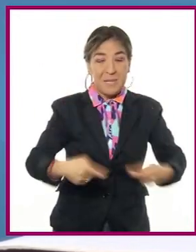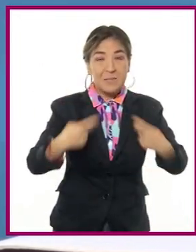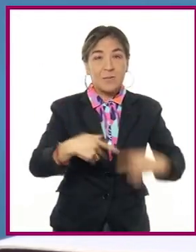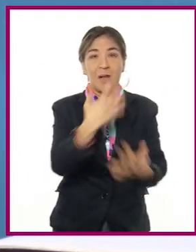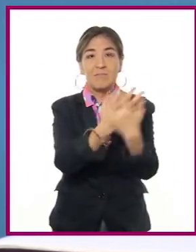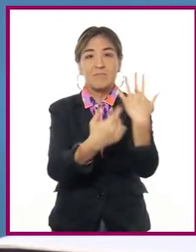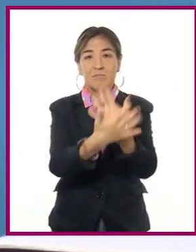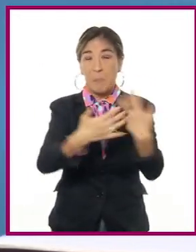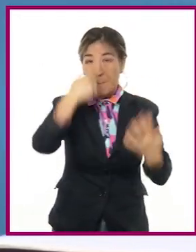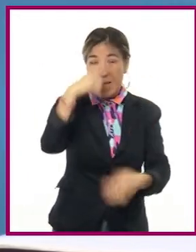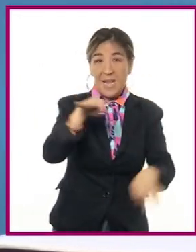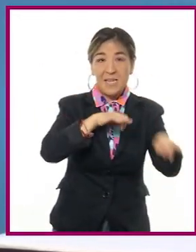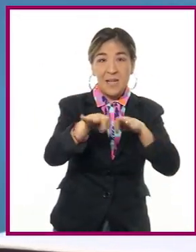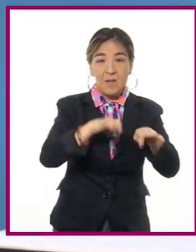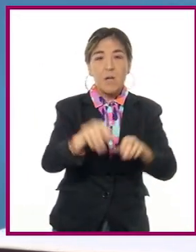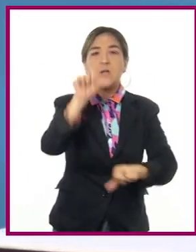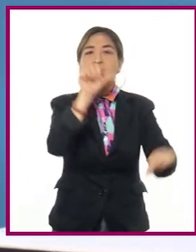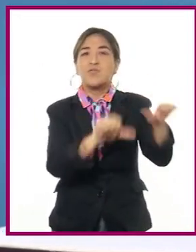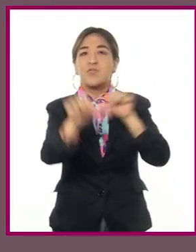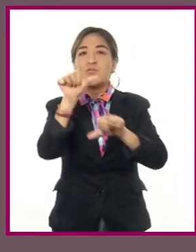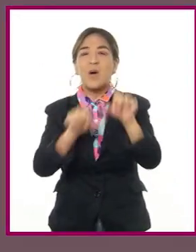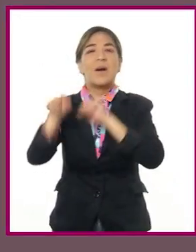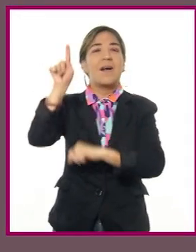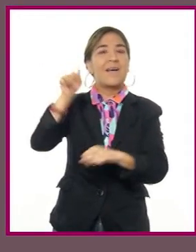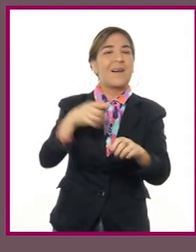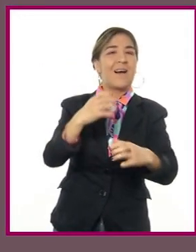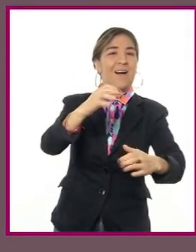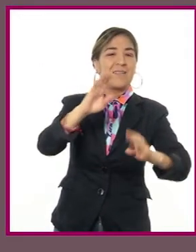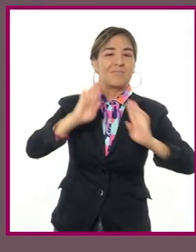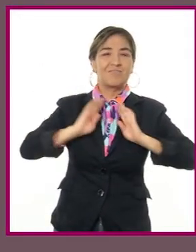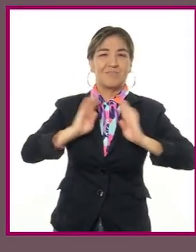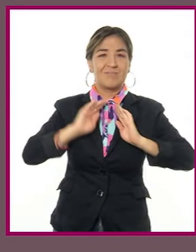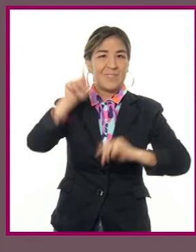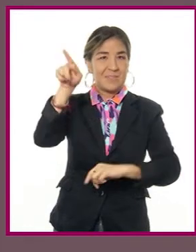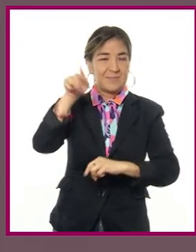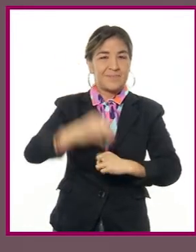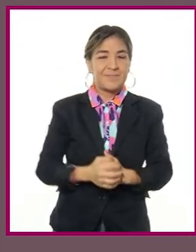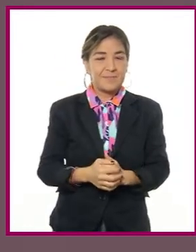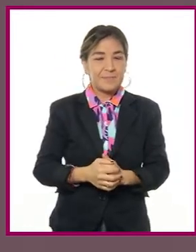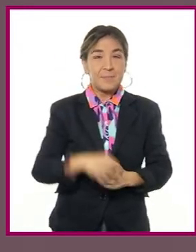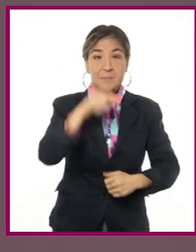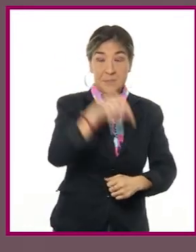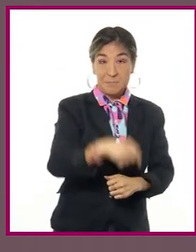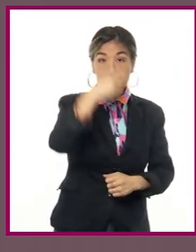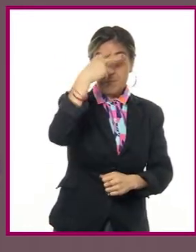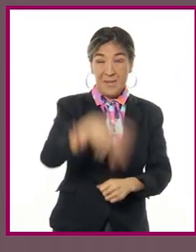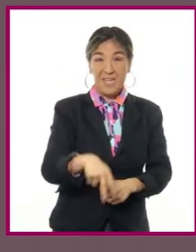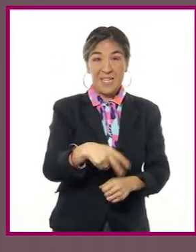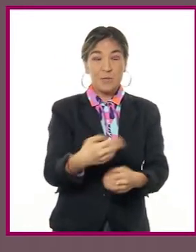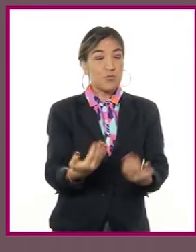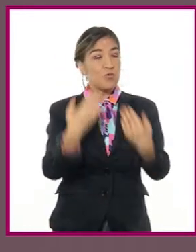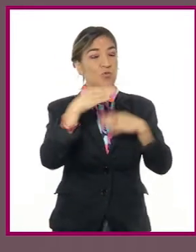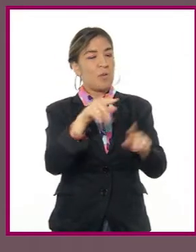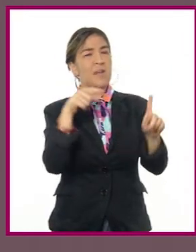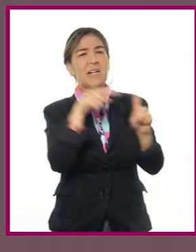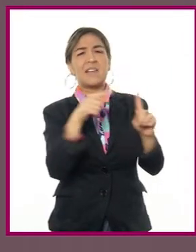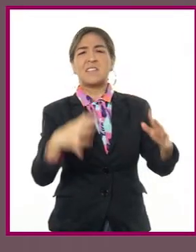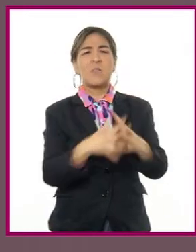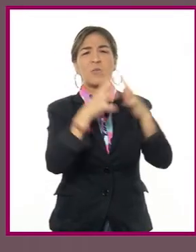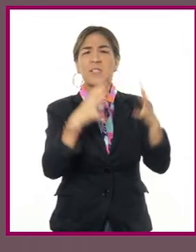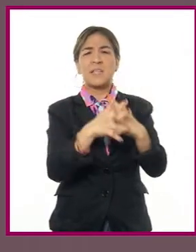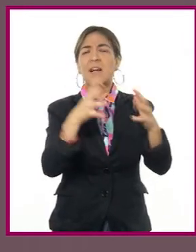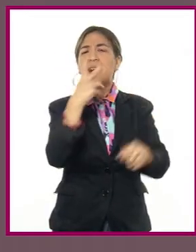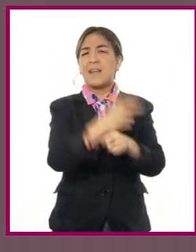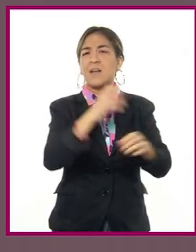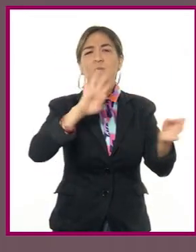los trabajadores que se habían enrolado en el ejército. La posición de México ante la Segunda Guerra Mundial era de